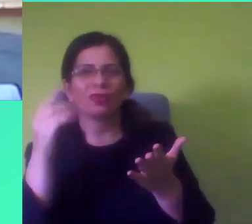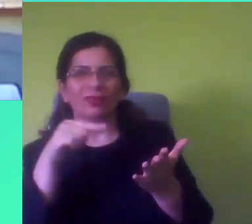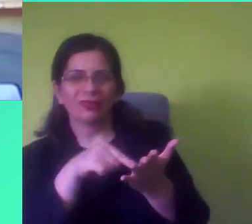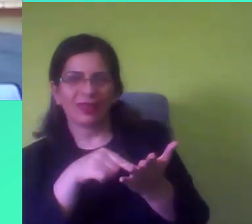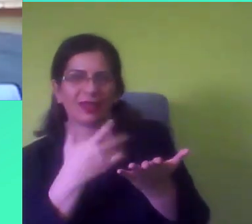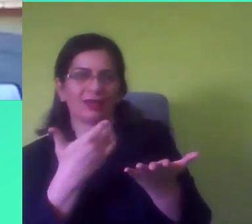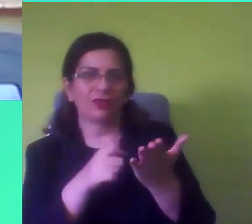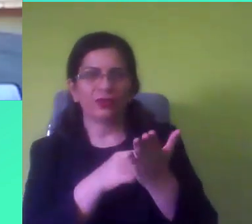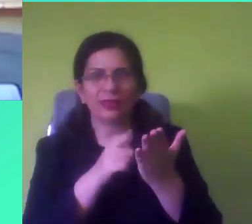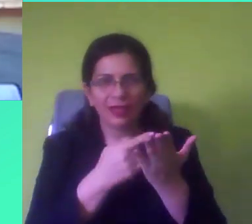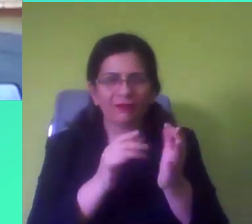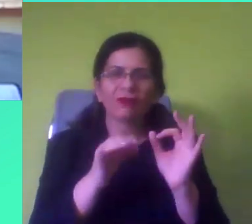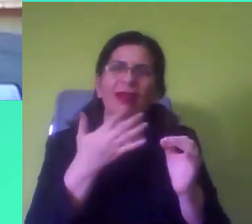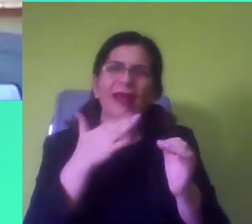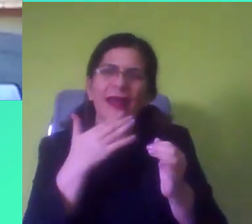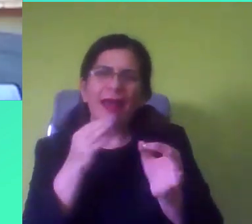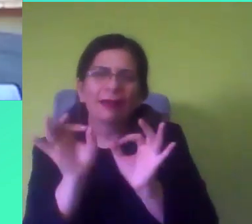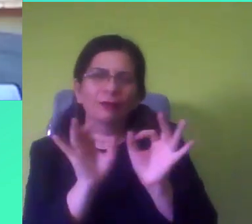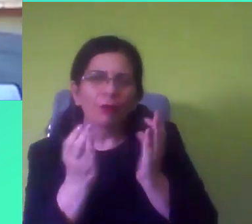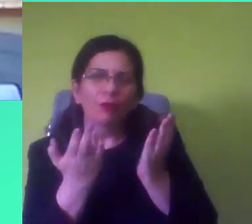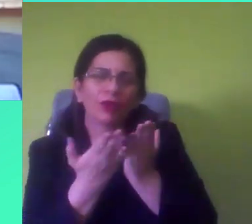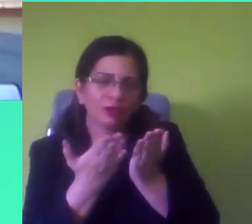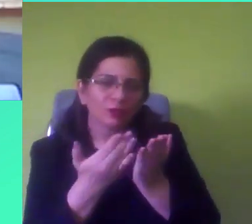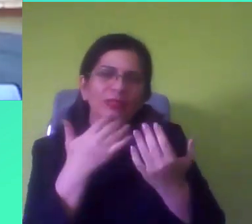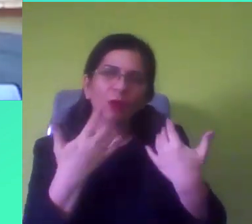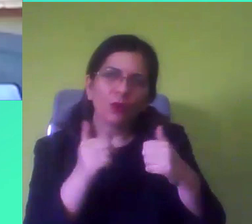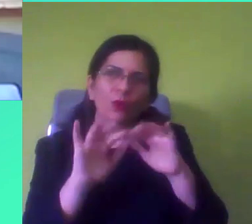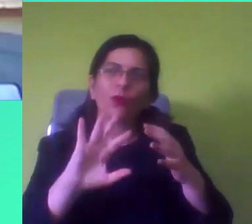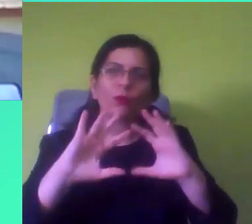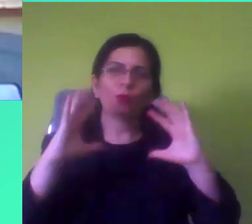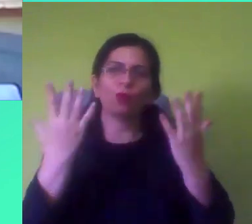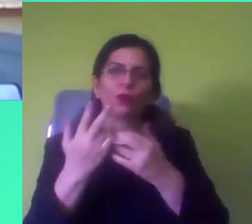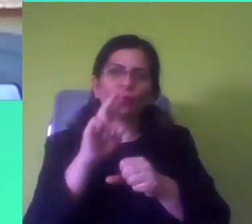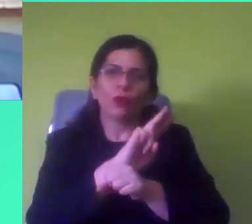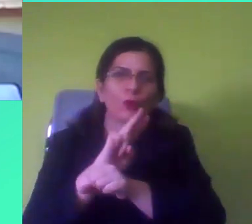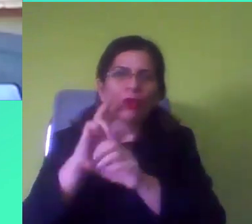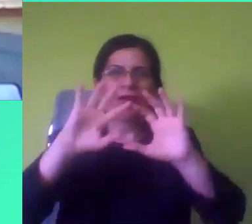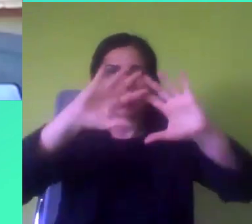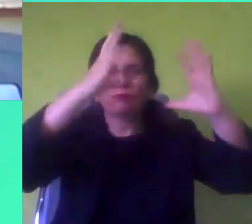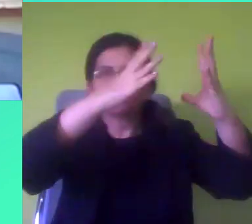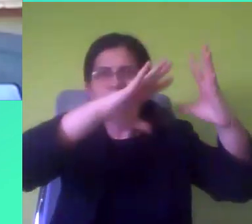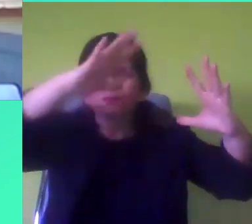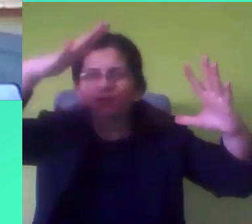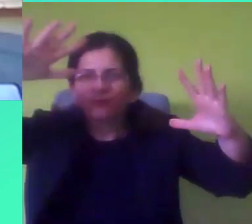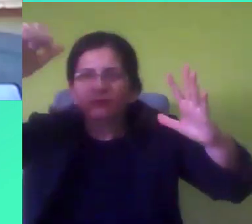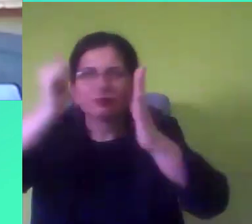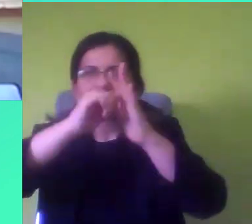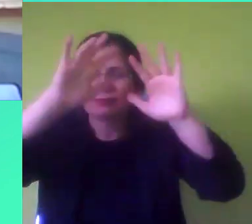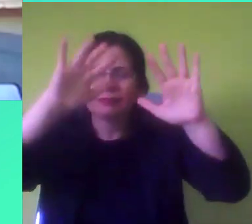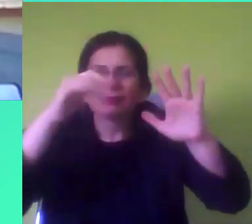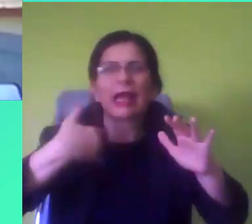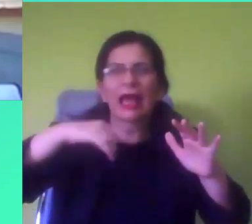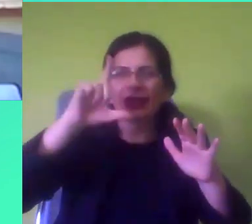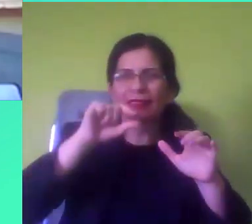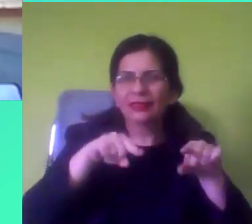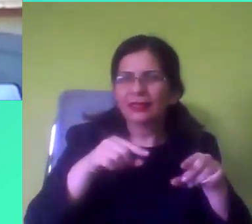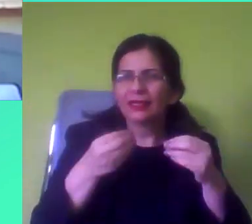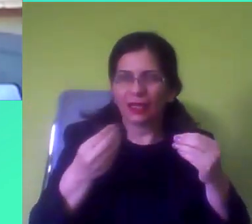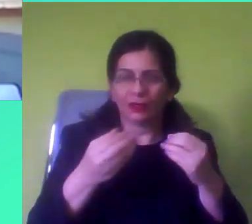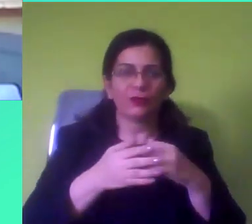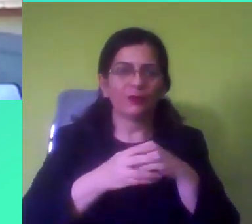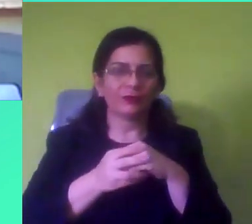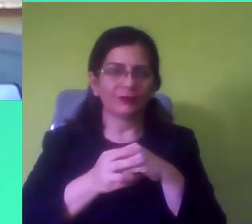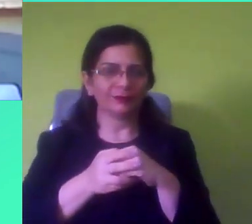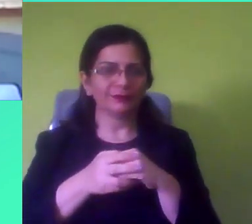con comprender qué sucede con los glaciares o cómo son los glaciares en nuestro